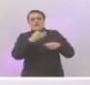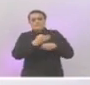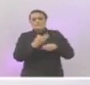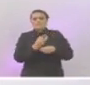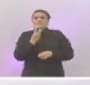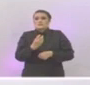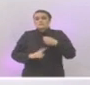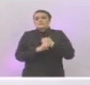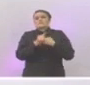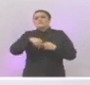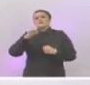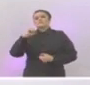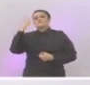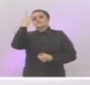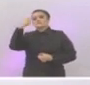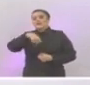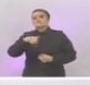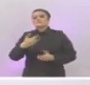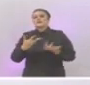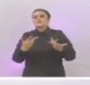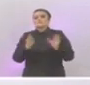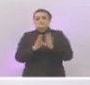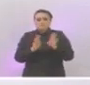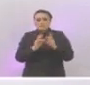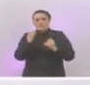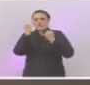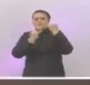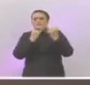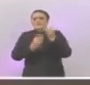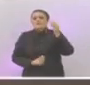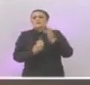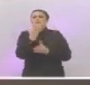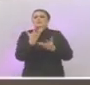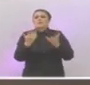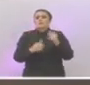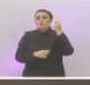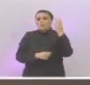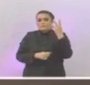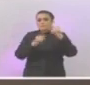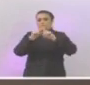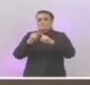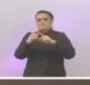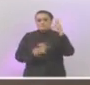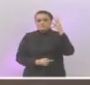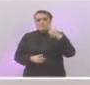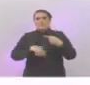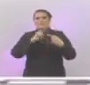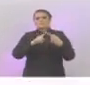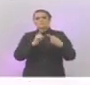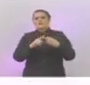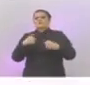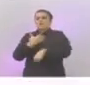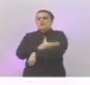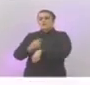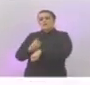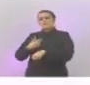problema, en San Luis Potosí hemos diseñado una estrategia basada en 4 ejes. Una mejor coordinación con